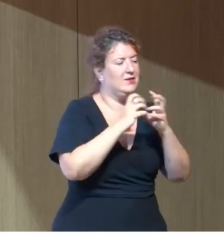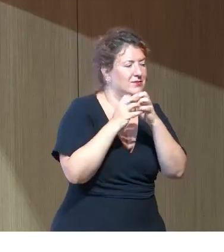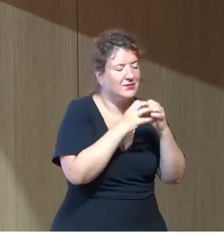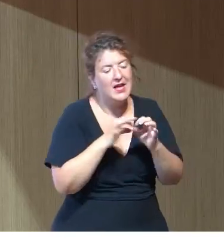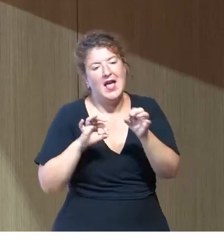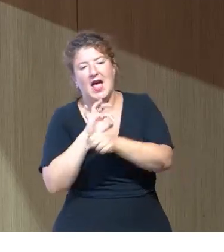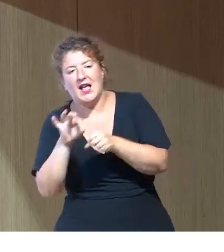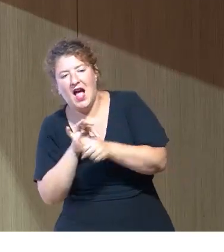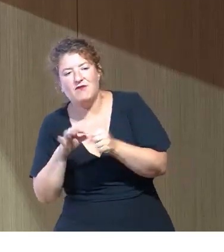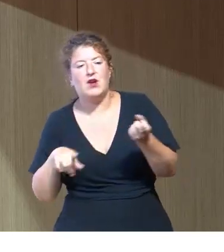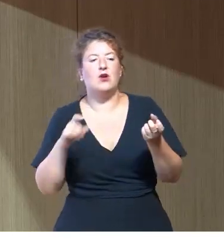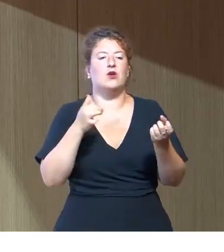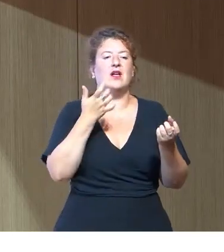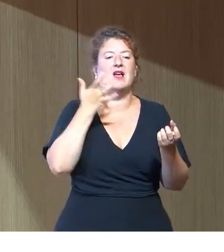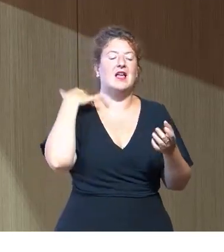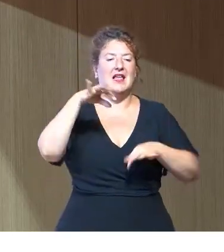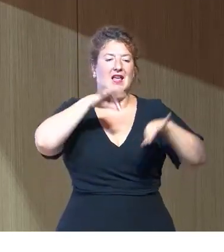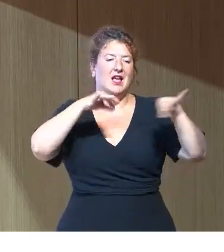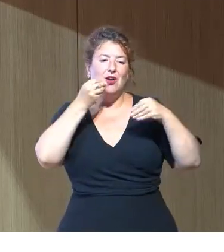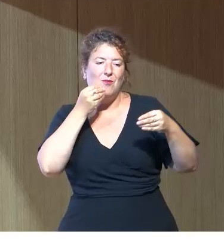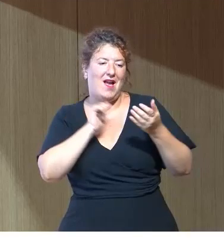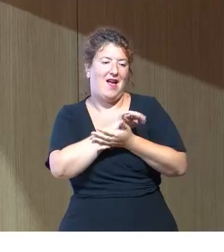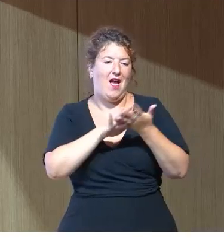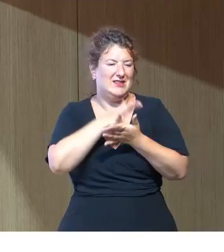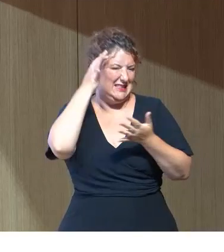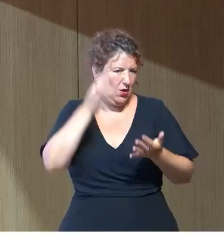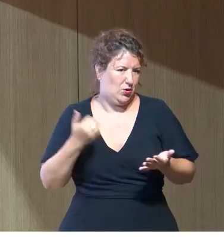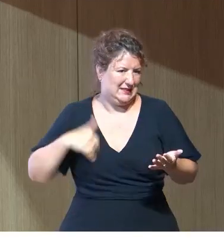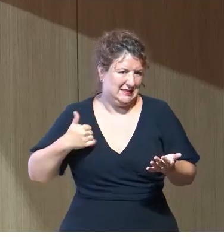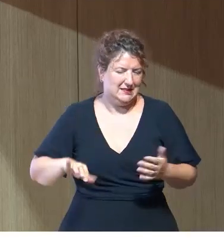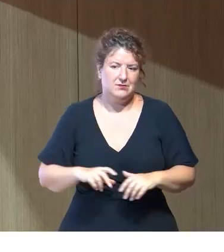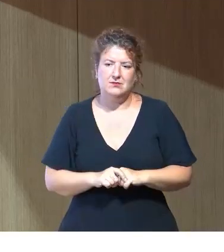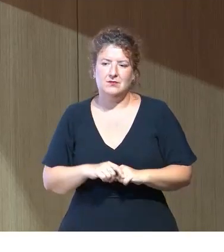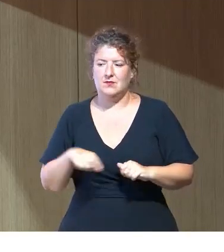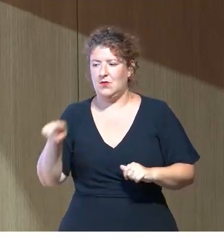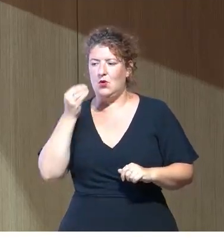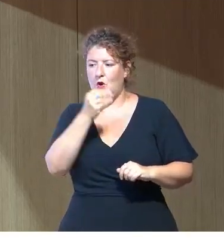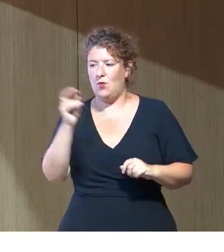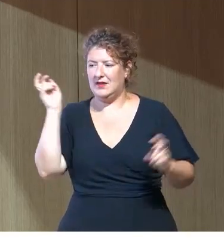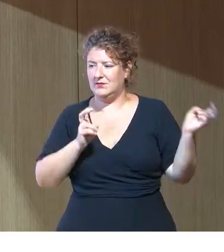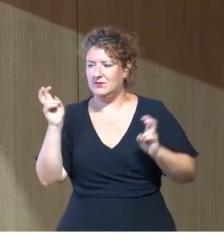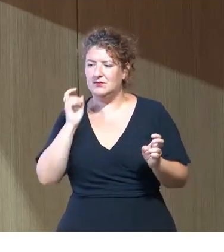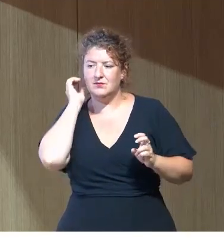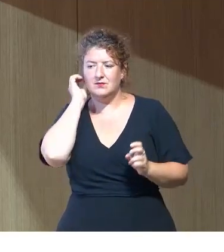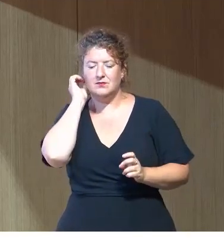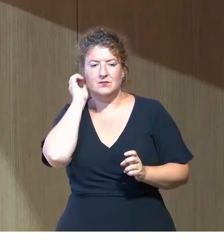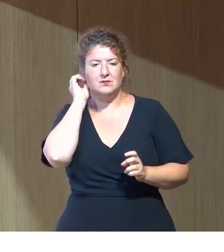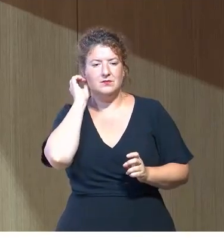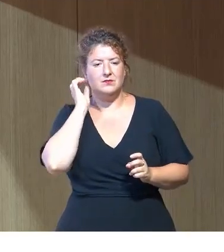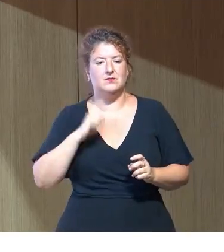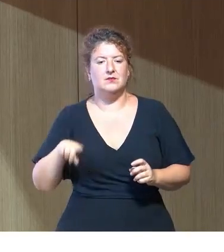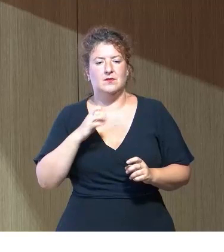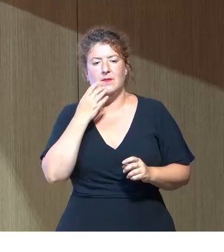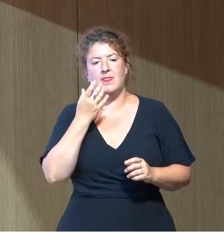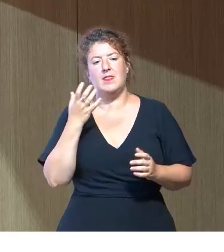de la del catering de ayer no y los habéis comentado entre todos y todas los jóvenes que estáis Aquí también que sois del programa del programa